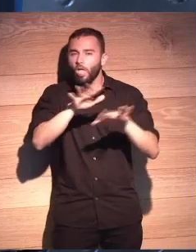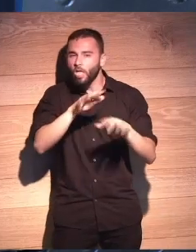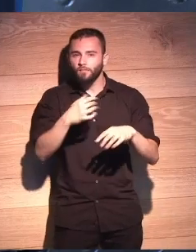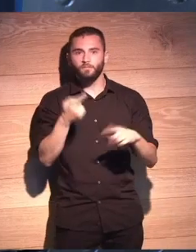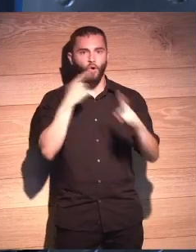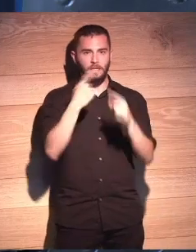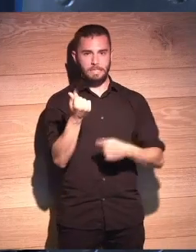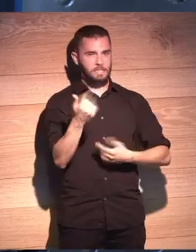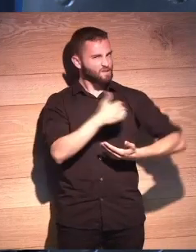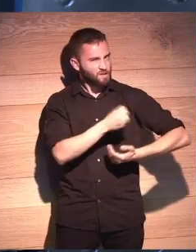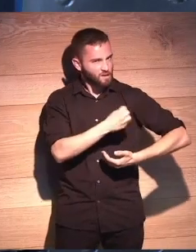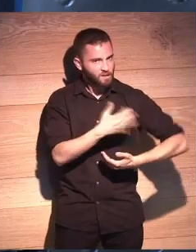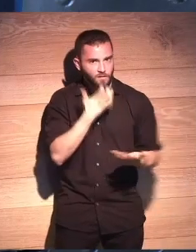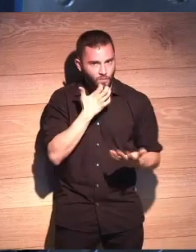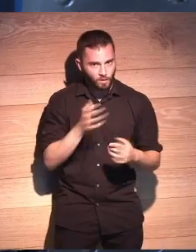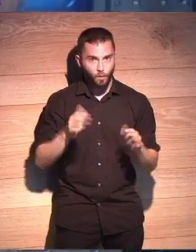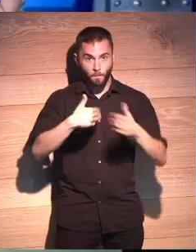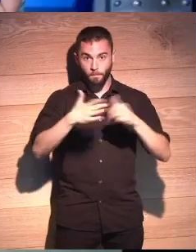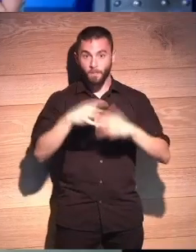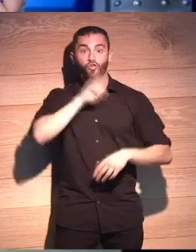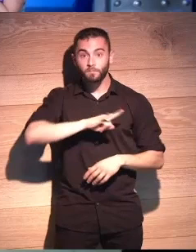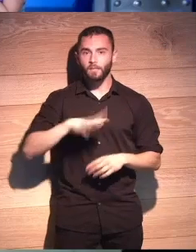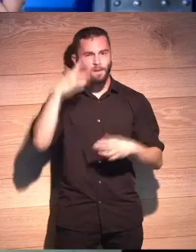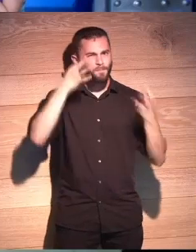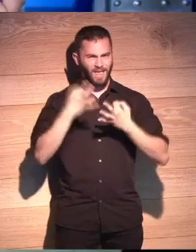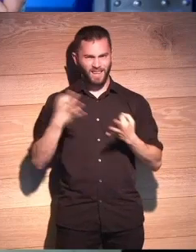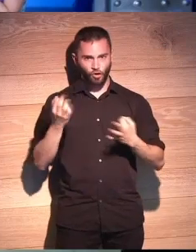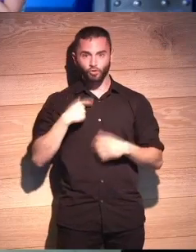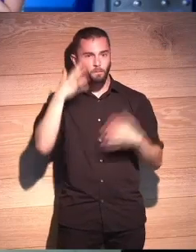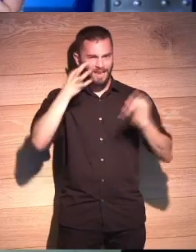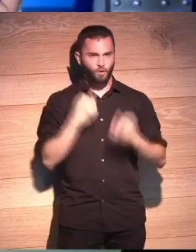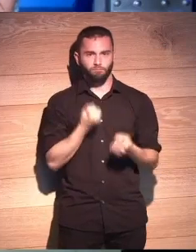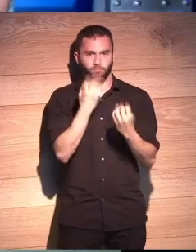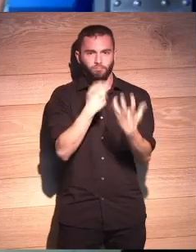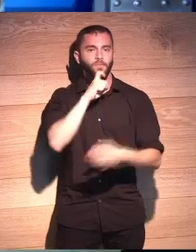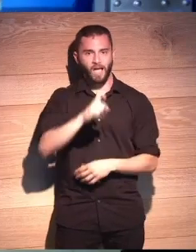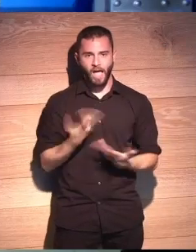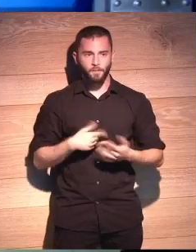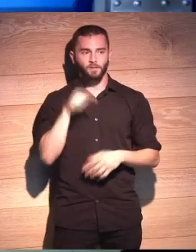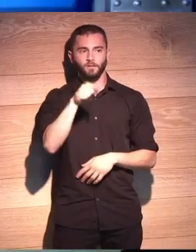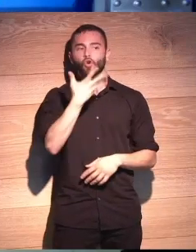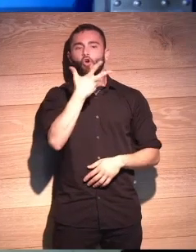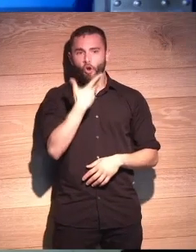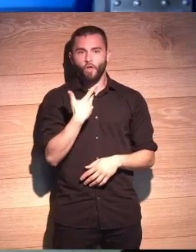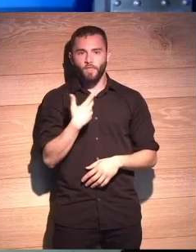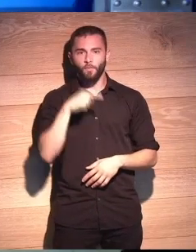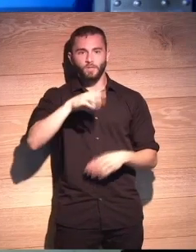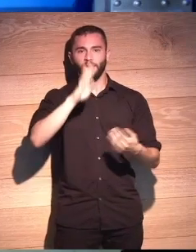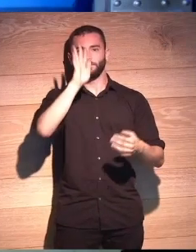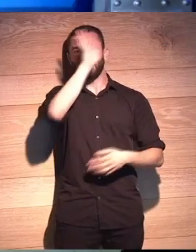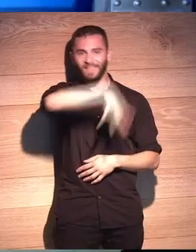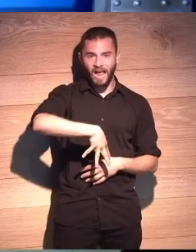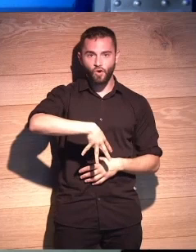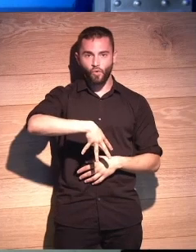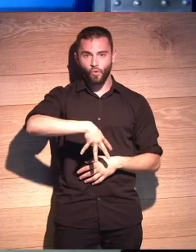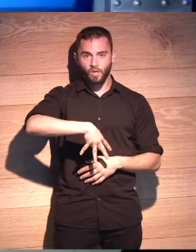malas manos, cuidado que tiene muchísimo peligro. Yo alerto de los peligros porque aquí lo conocemos, lo hemos visto en versión mini en Cataluña, que